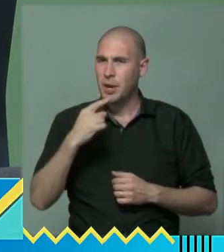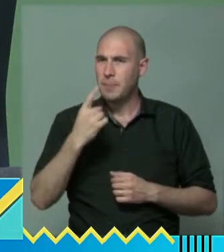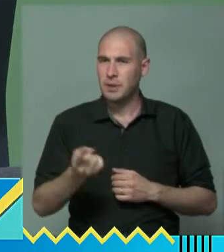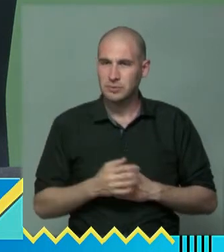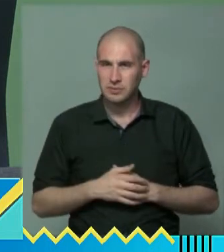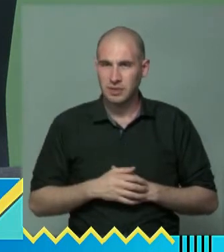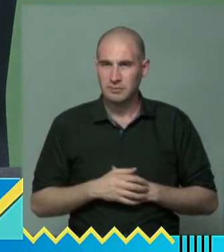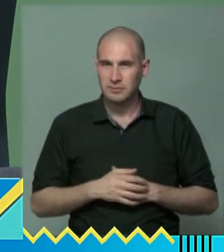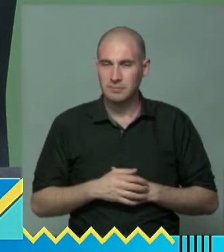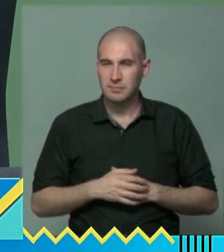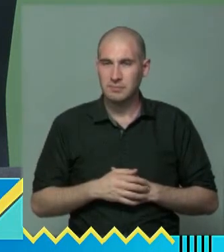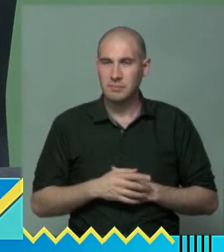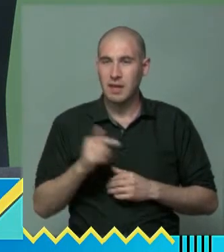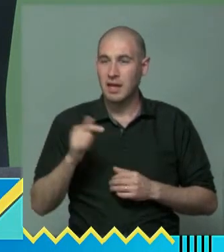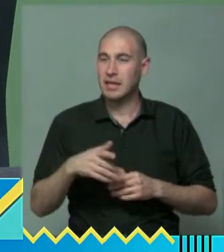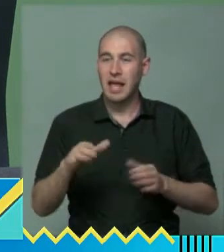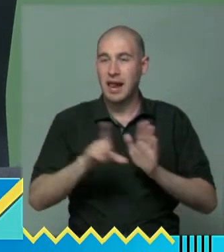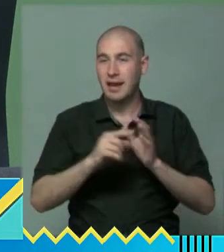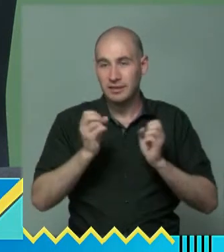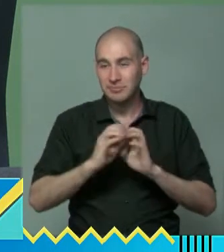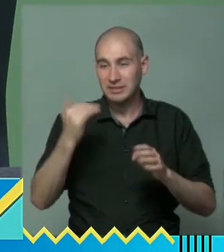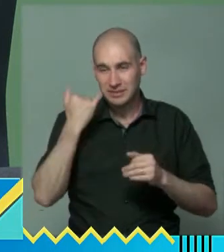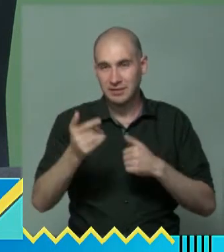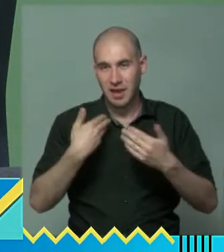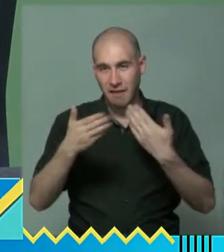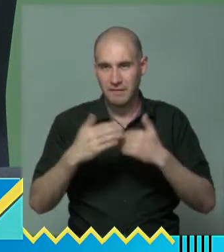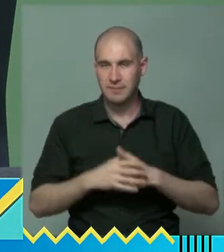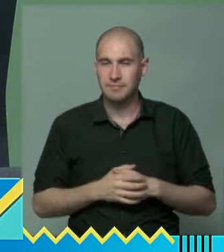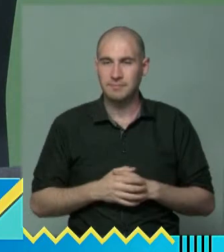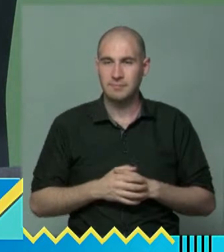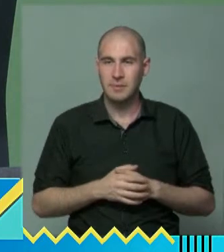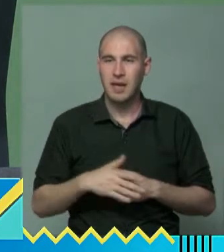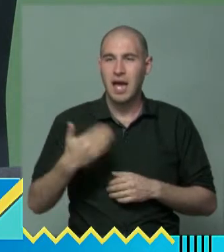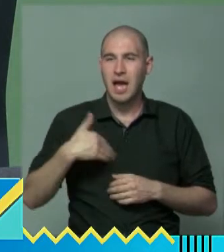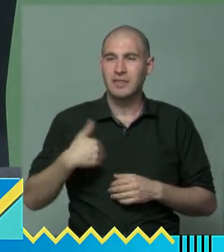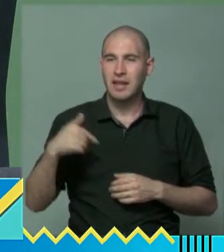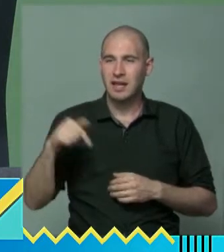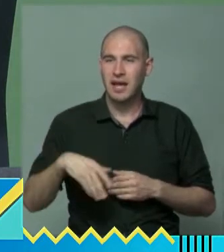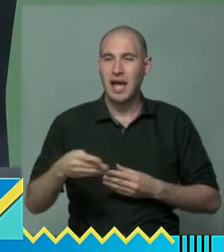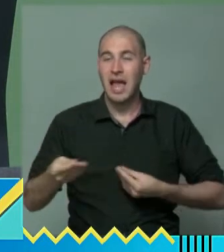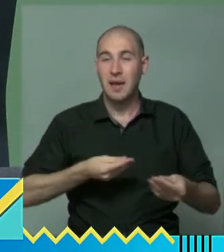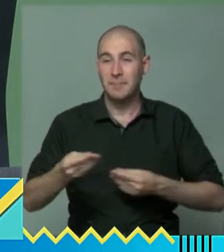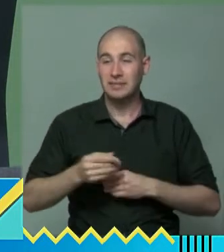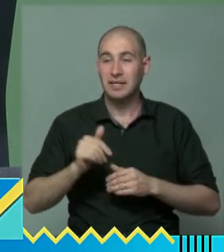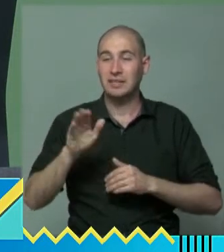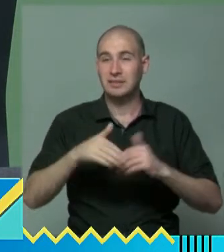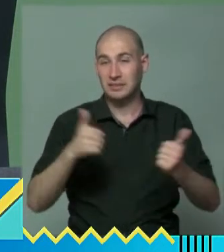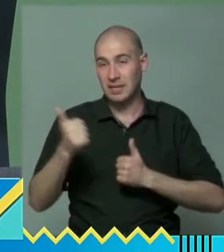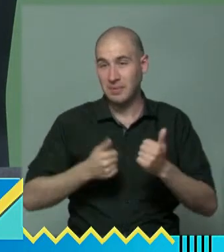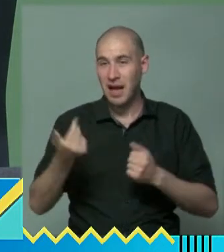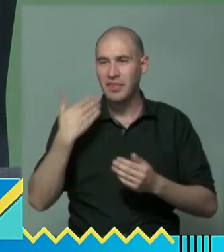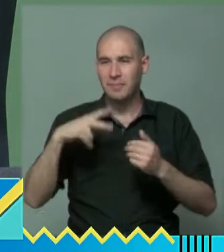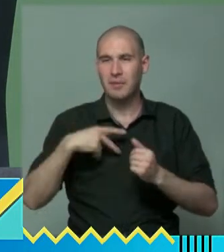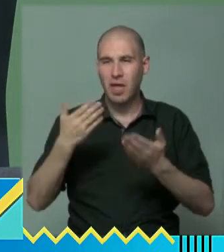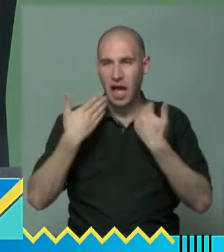bueno, una vez que se aplique definitivamente esta ley de la que estamos hablando, en Argentina aquellas empresas que pretendan licitar, es algo que lo hablábamos